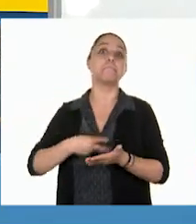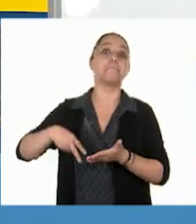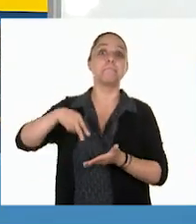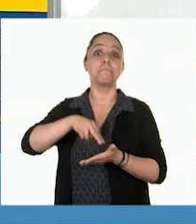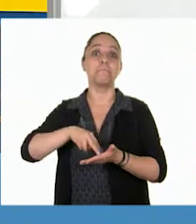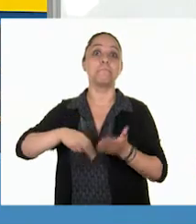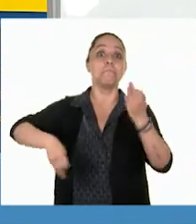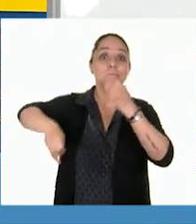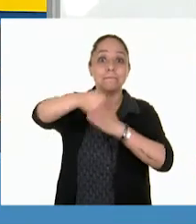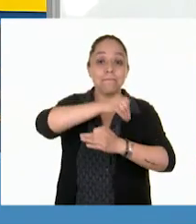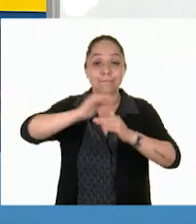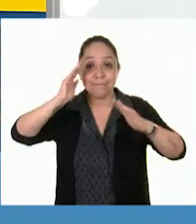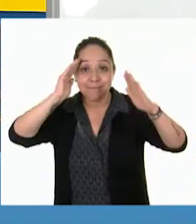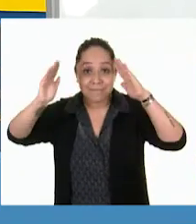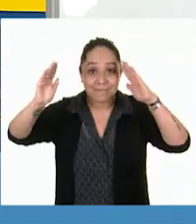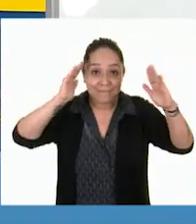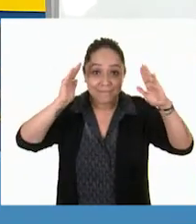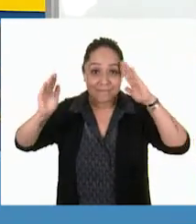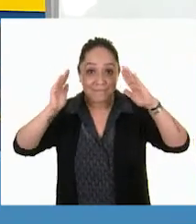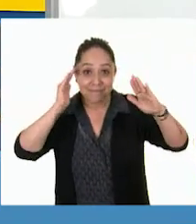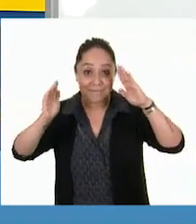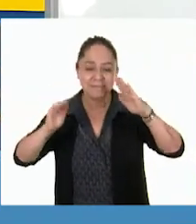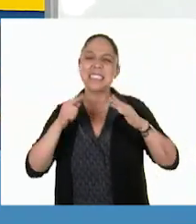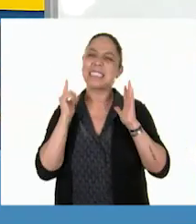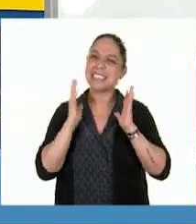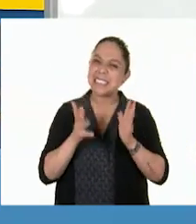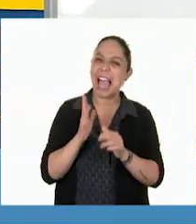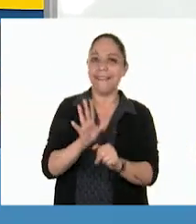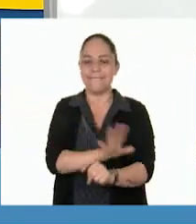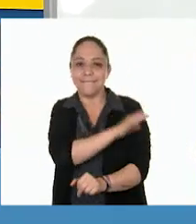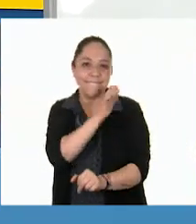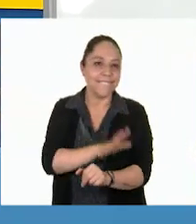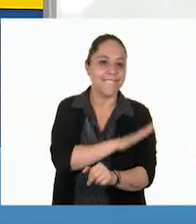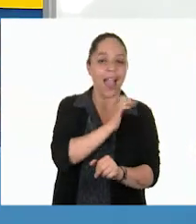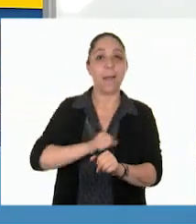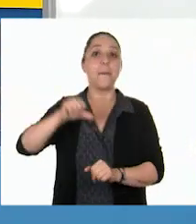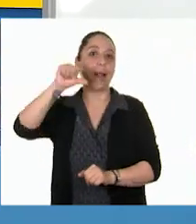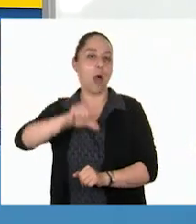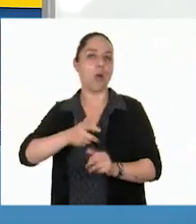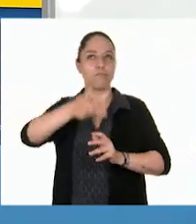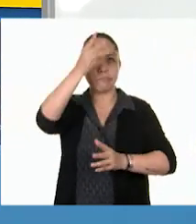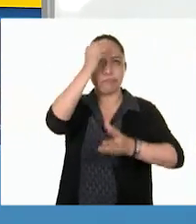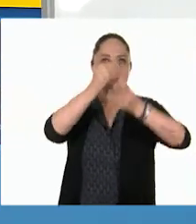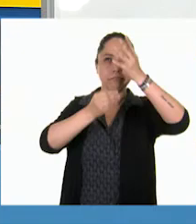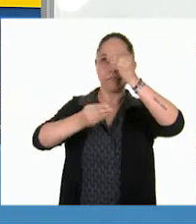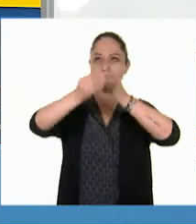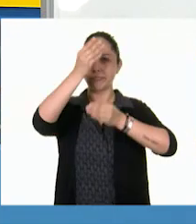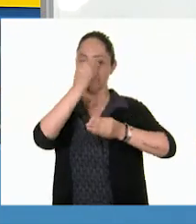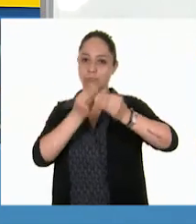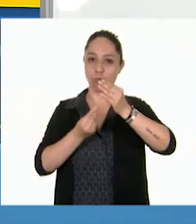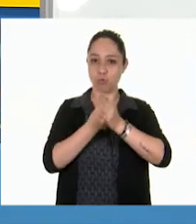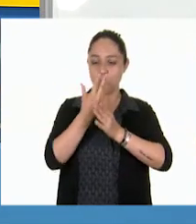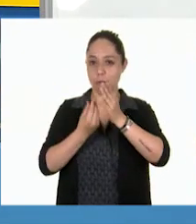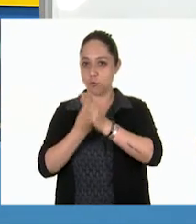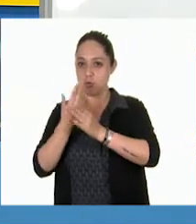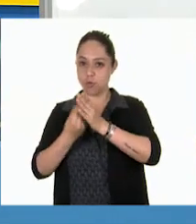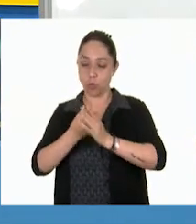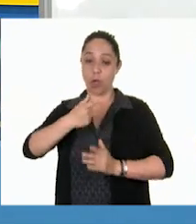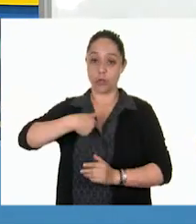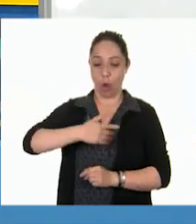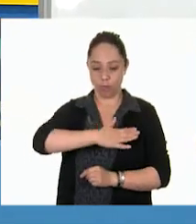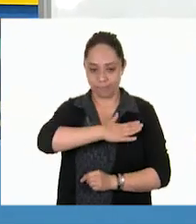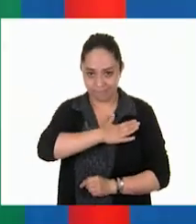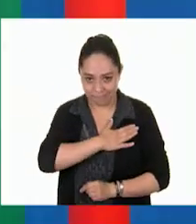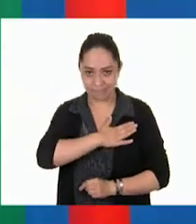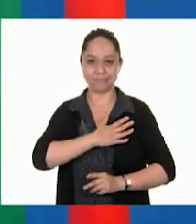a todos. Aquí estamos ya con toda la energía para compartir nuevos conocimientos con todos ustedes. Los saludo con el